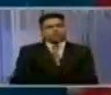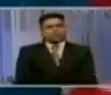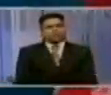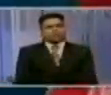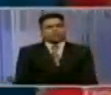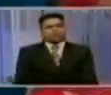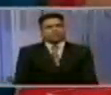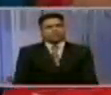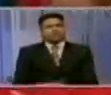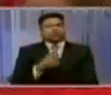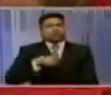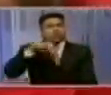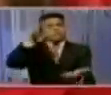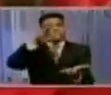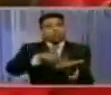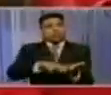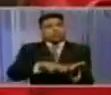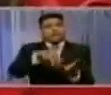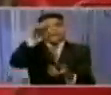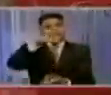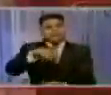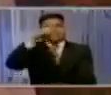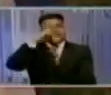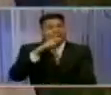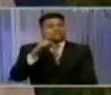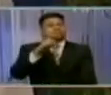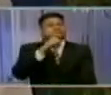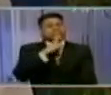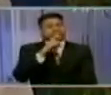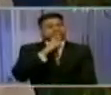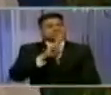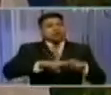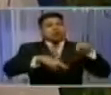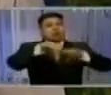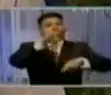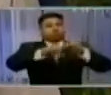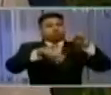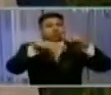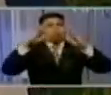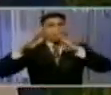Yo aprobé, fíjense, este año es muy duro para la construcción de vivienda.